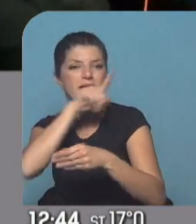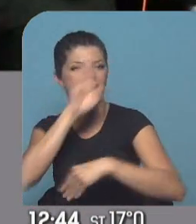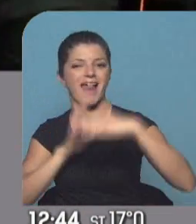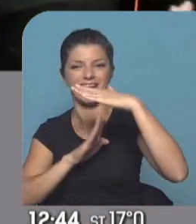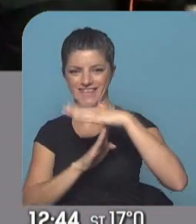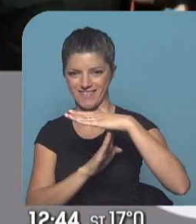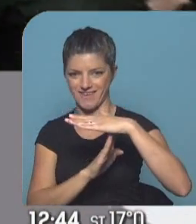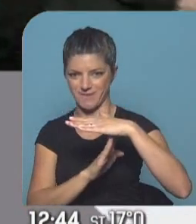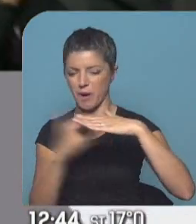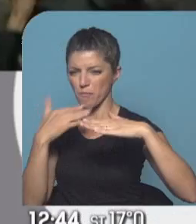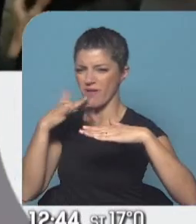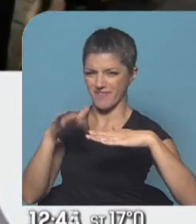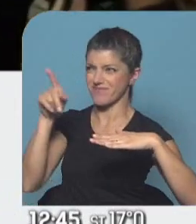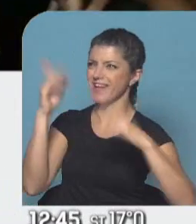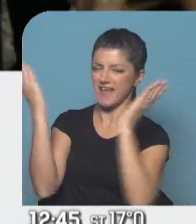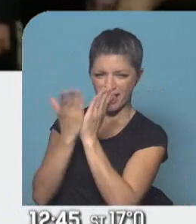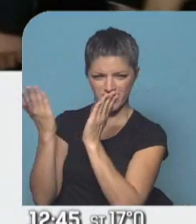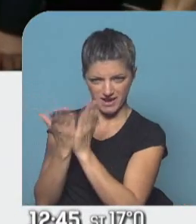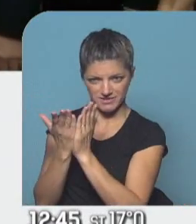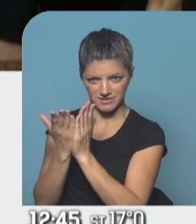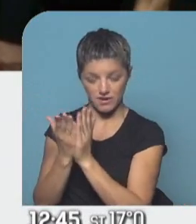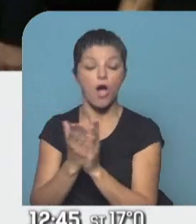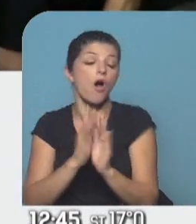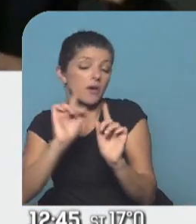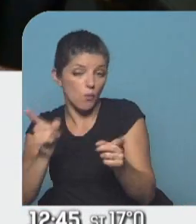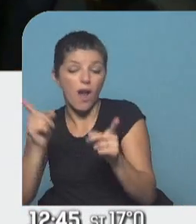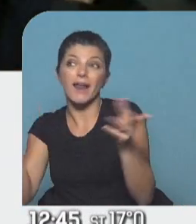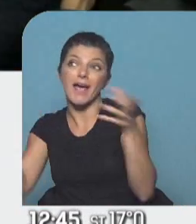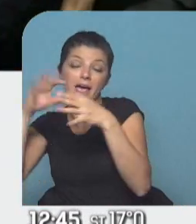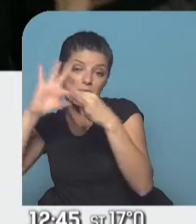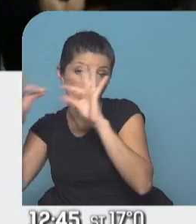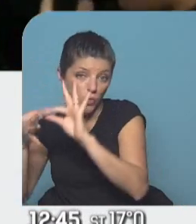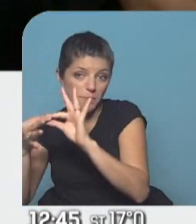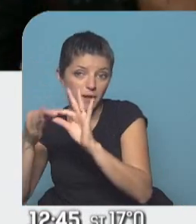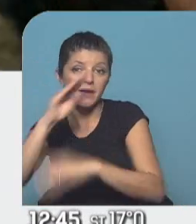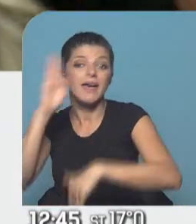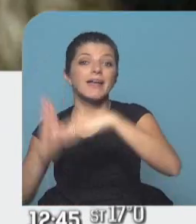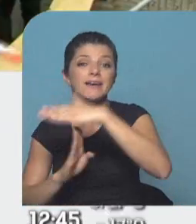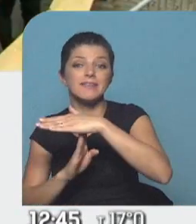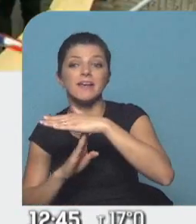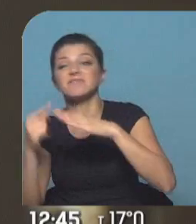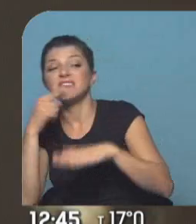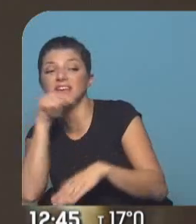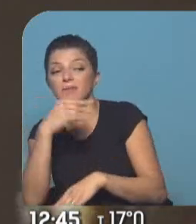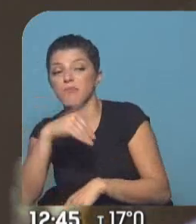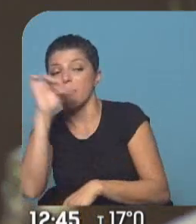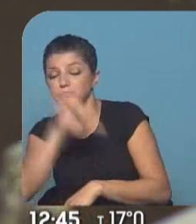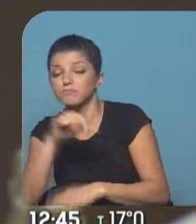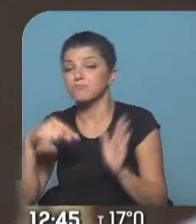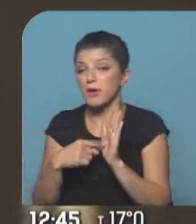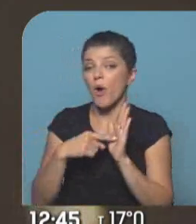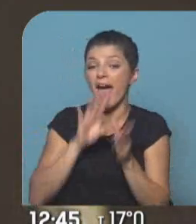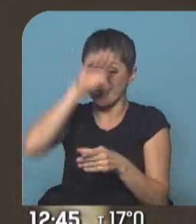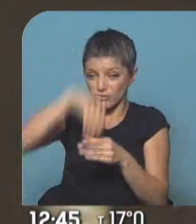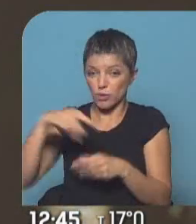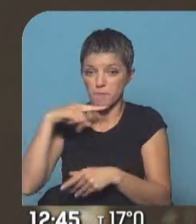a que las condiciones de liderazgo para toda Europa no parecen conducirla en el mejor camino, ¿no? Natalia, mencionábamos la